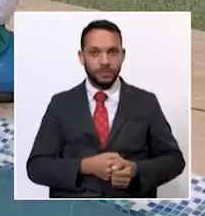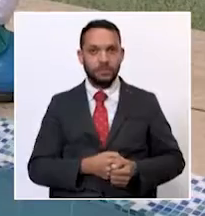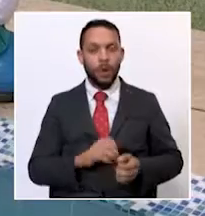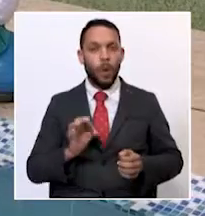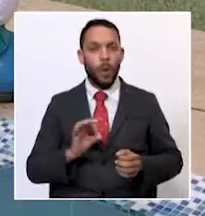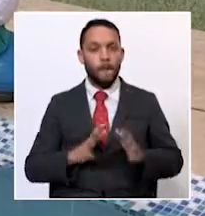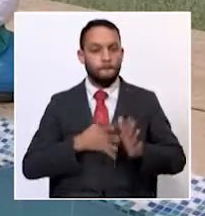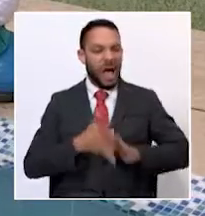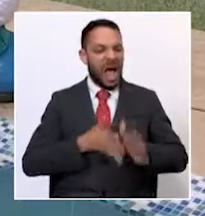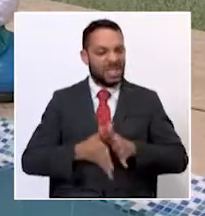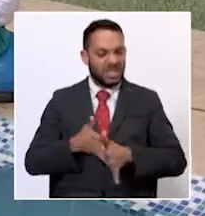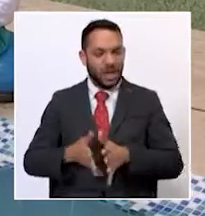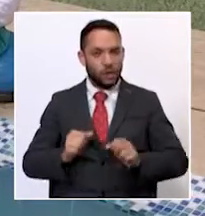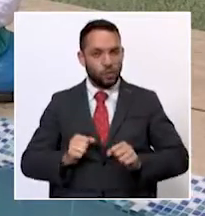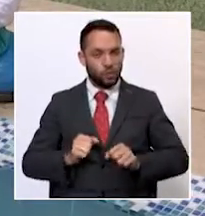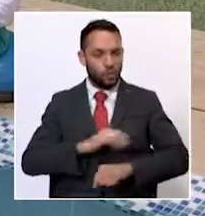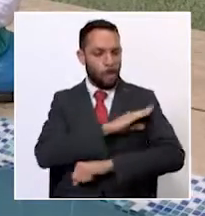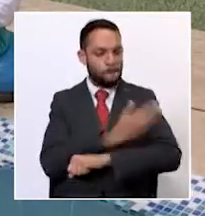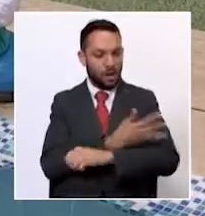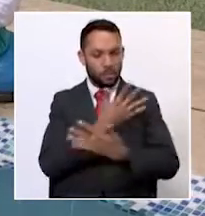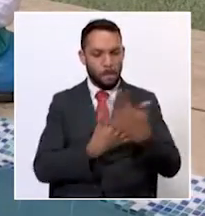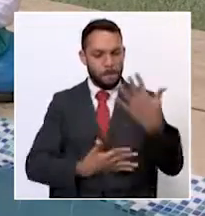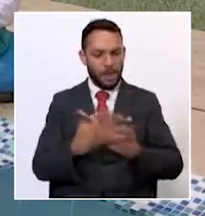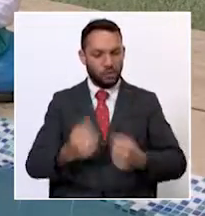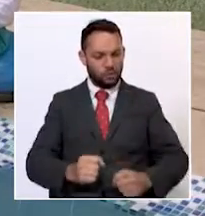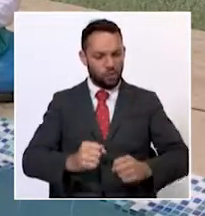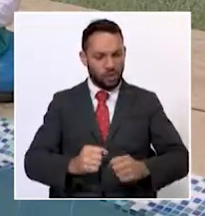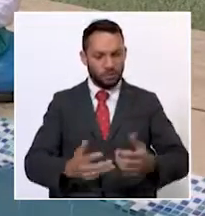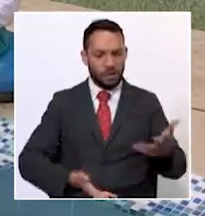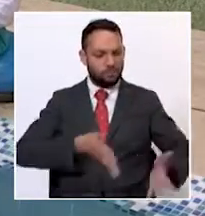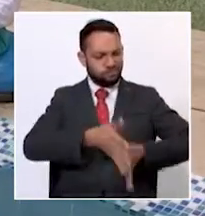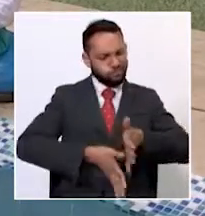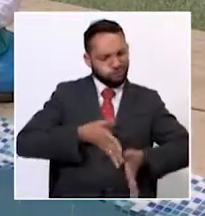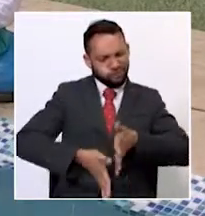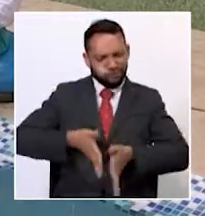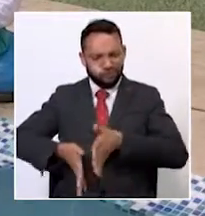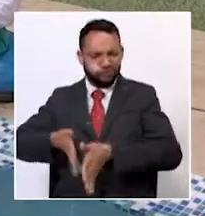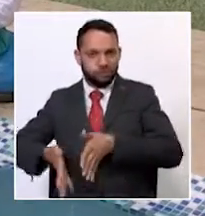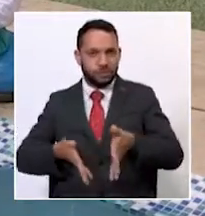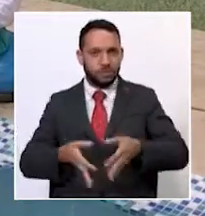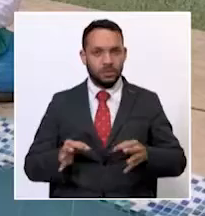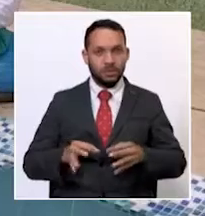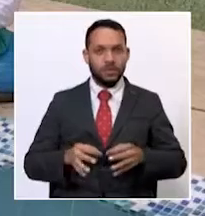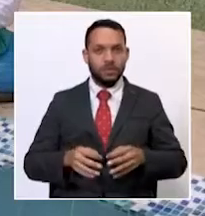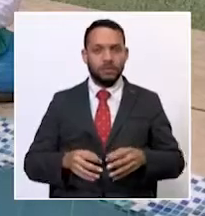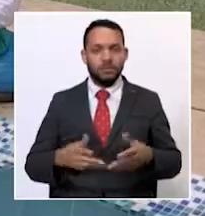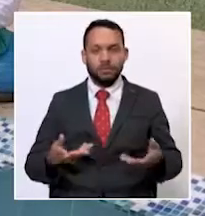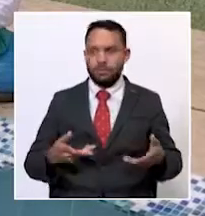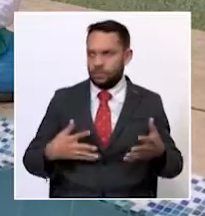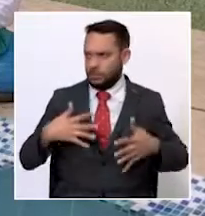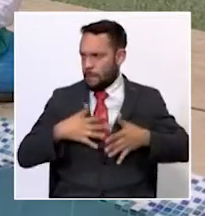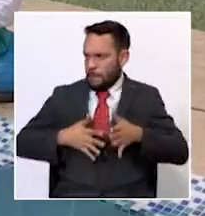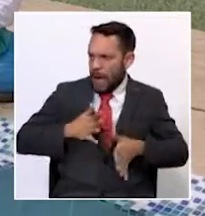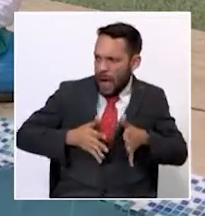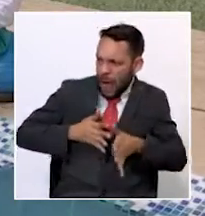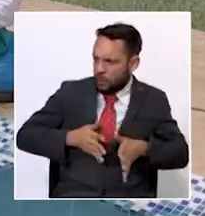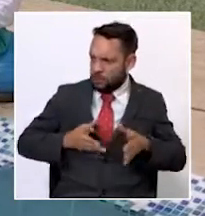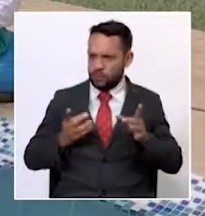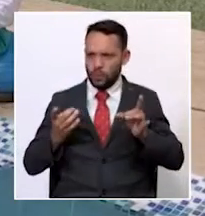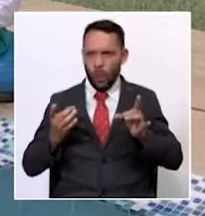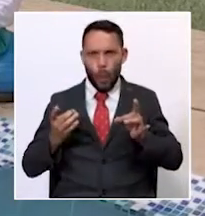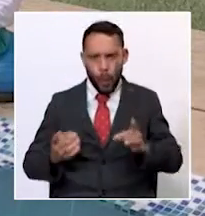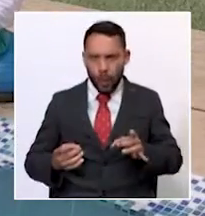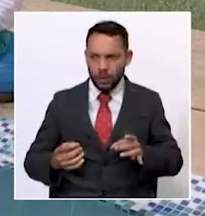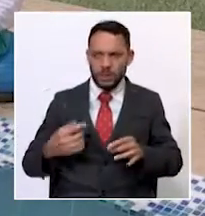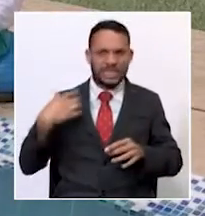masaje fuerte en el que yo le voy a hacer movimientos a su cuerpo que de pronto lo van a sacar de lugar o que pueden ser dolorosos. Por el